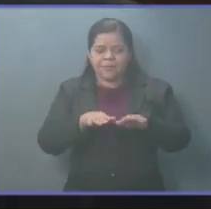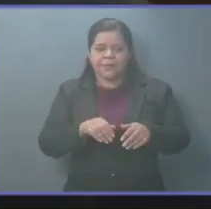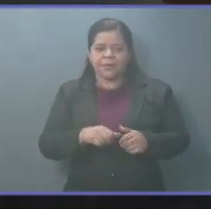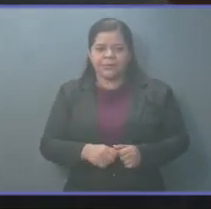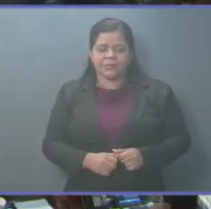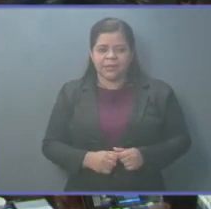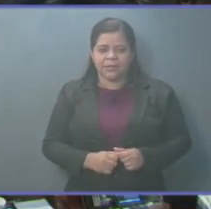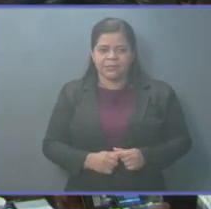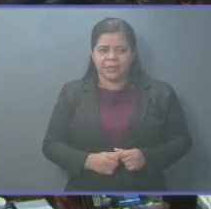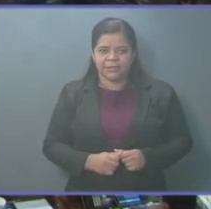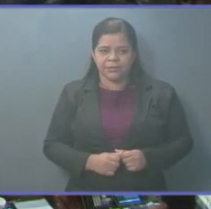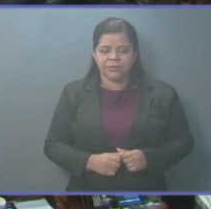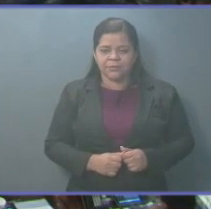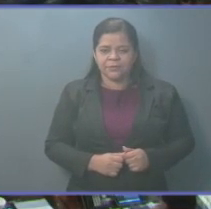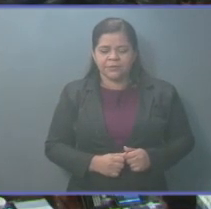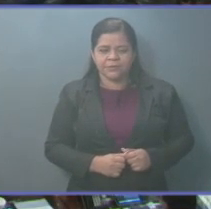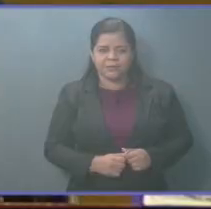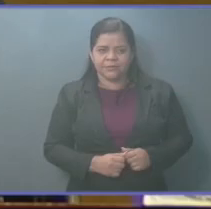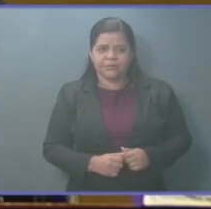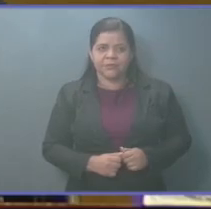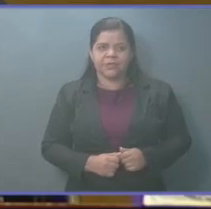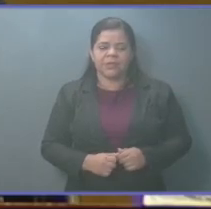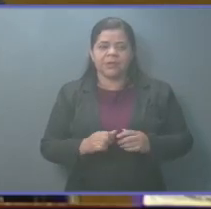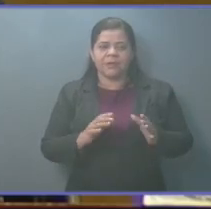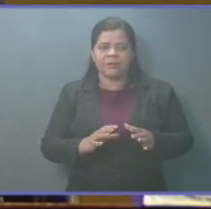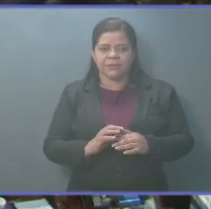presidente. Señor ministro de la Defensa.